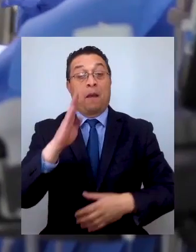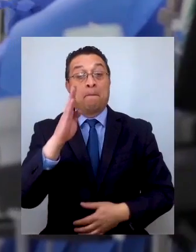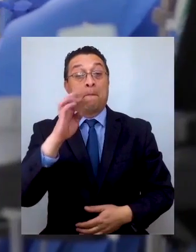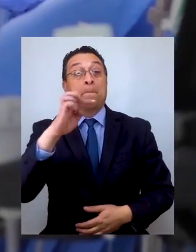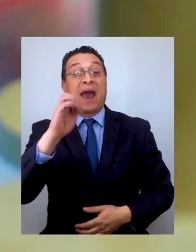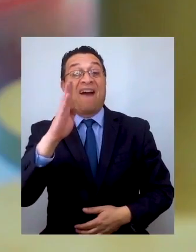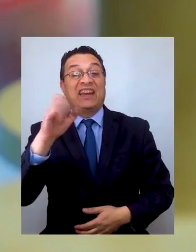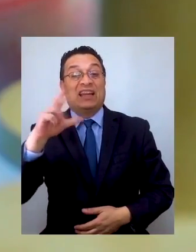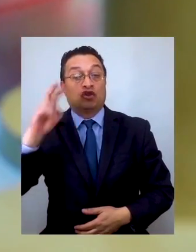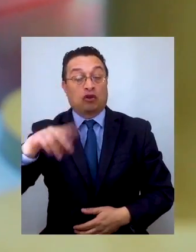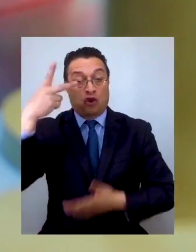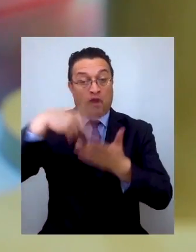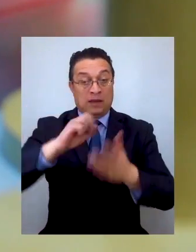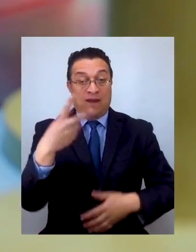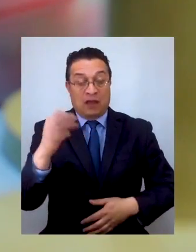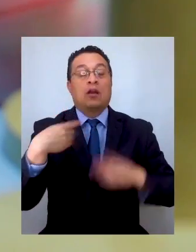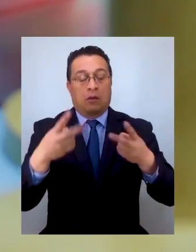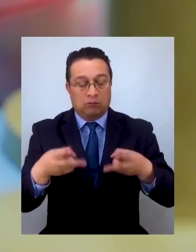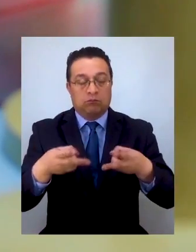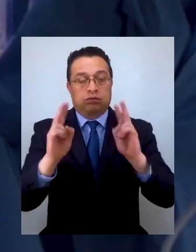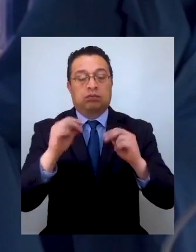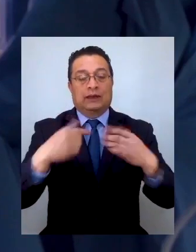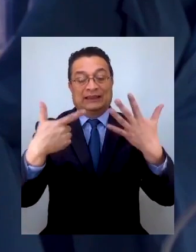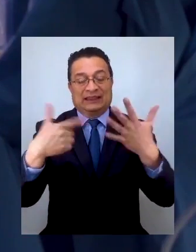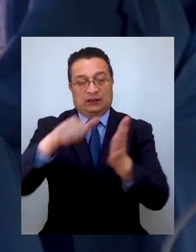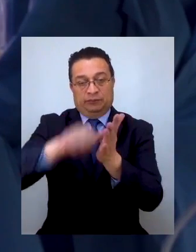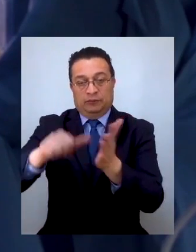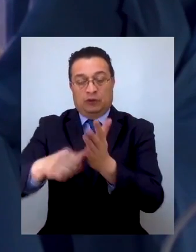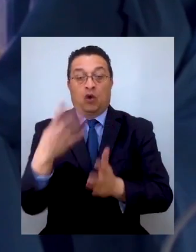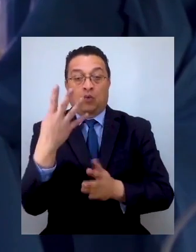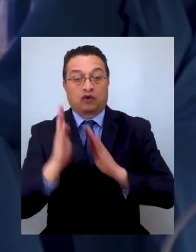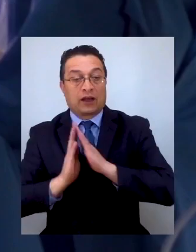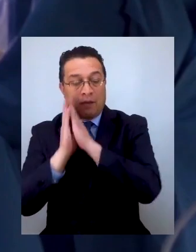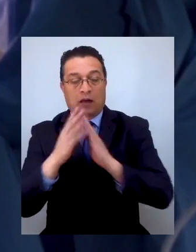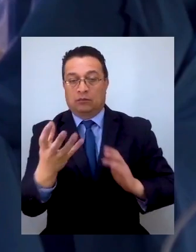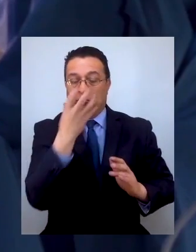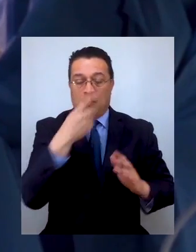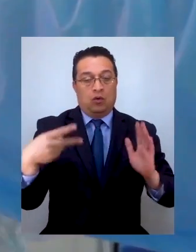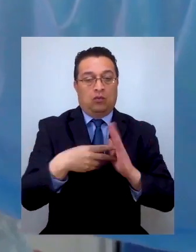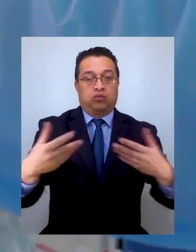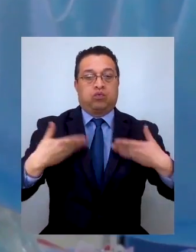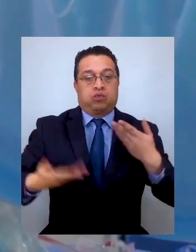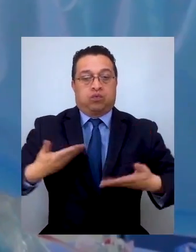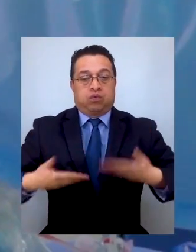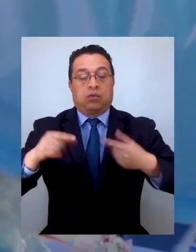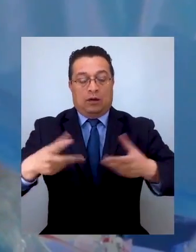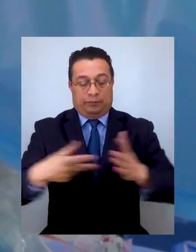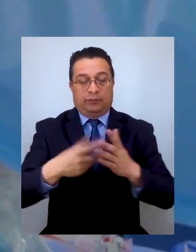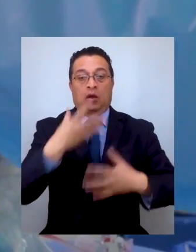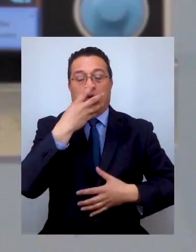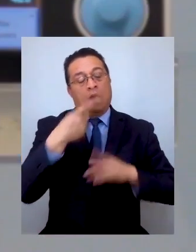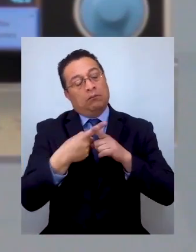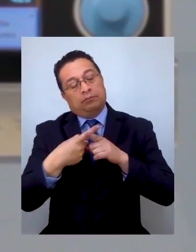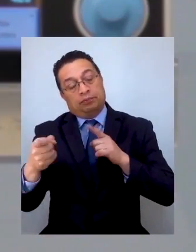En Pabellón, el 2020 fue un año que exigió habilitar uno de los 7 quirófanos con 4 camas para ventilar pacientes COVID-19, con